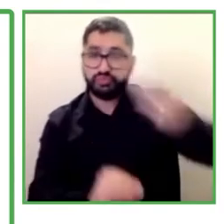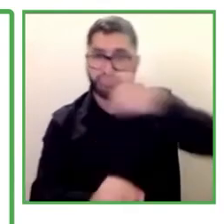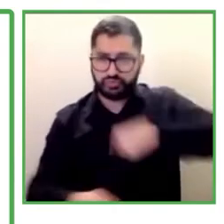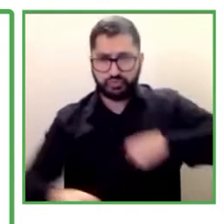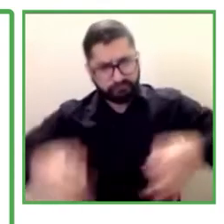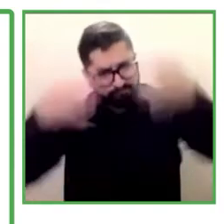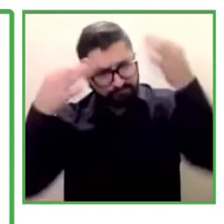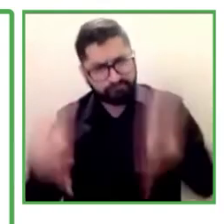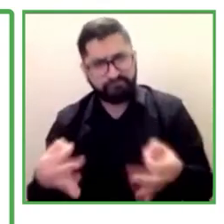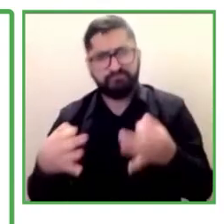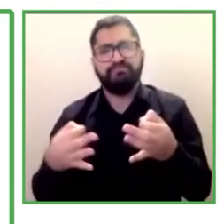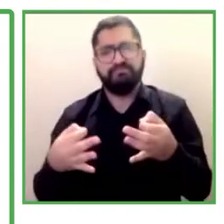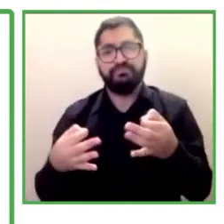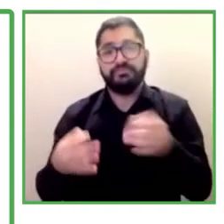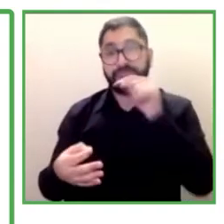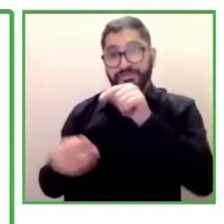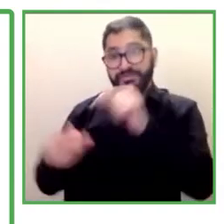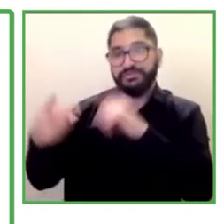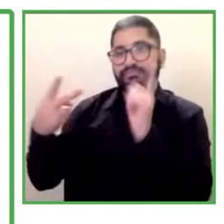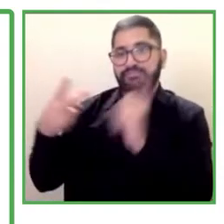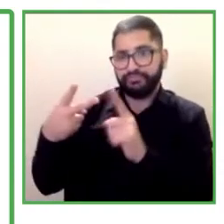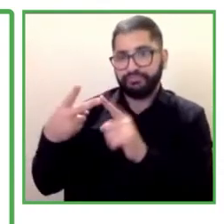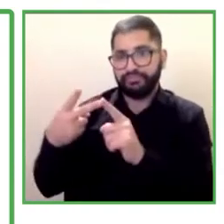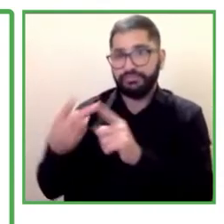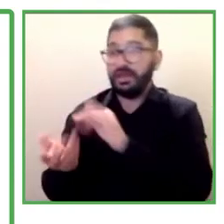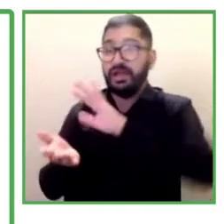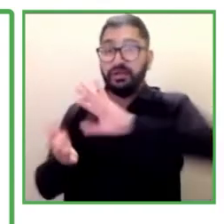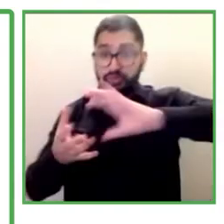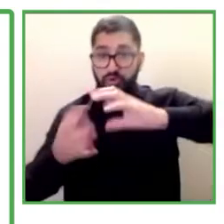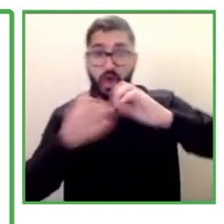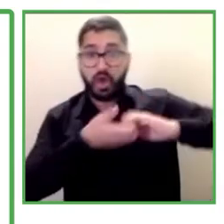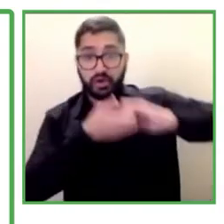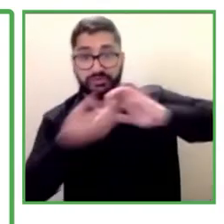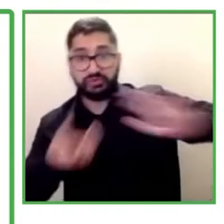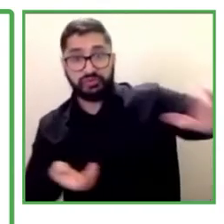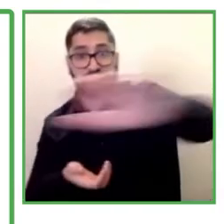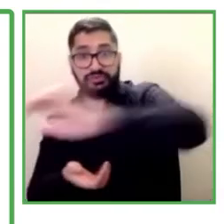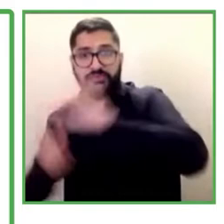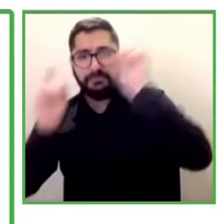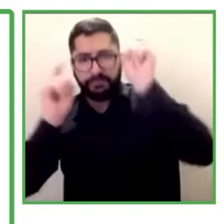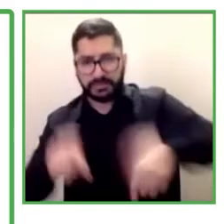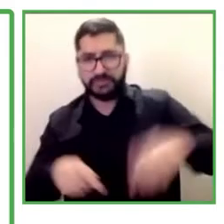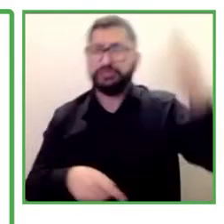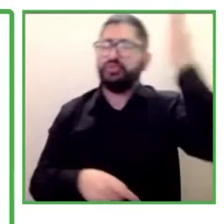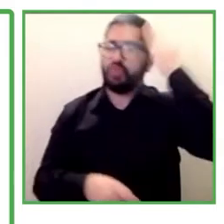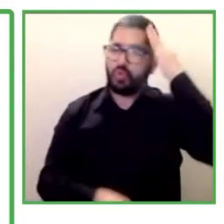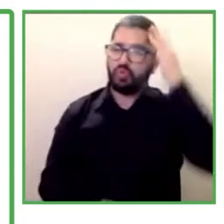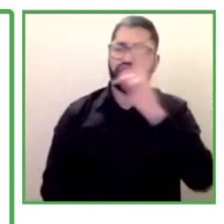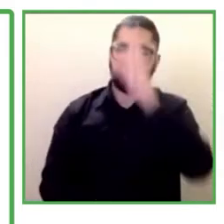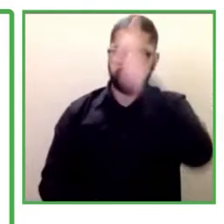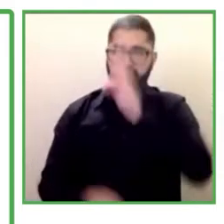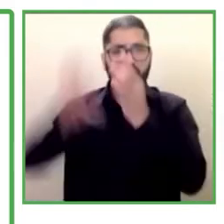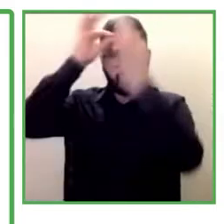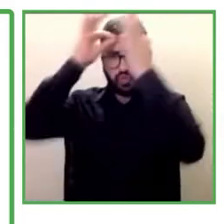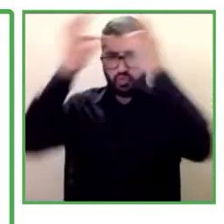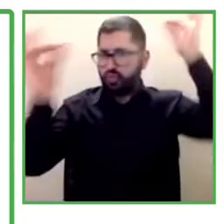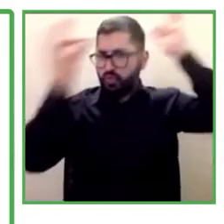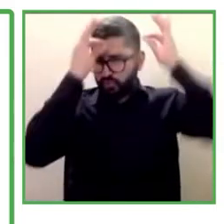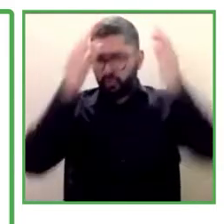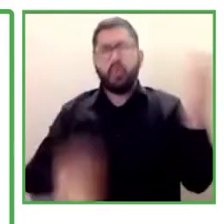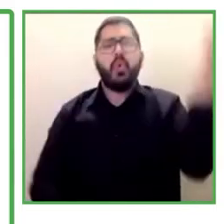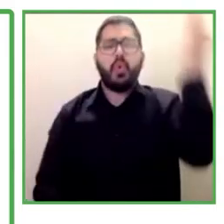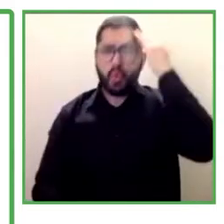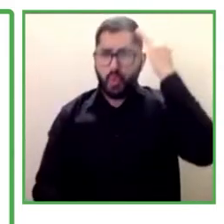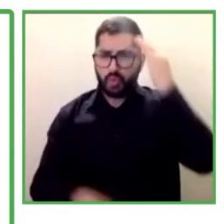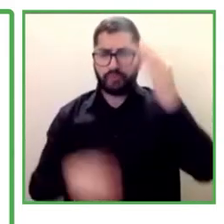las entidades públicas conozcan su rol, sus funcionarios estén capacitados, los esfuerzos de